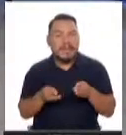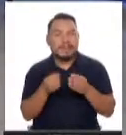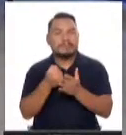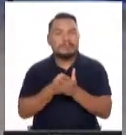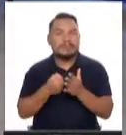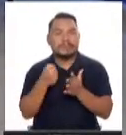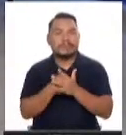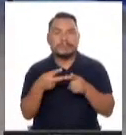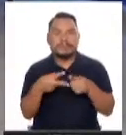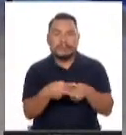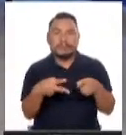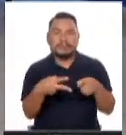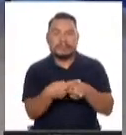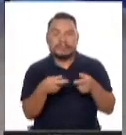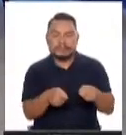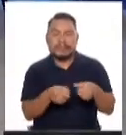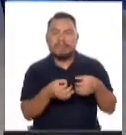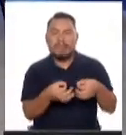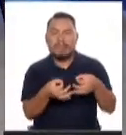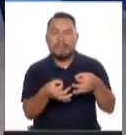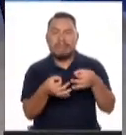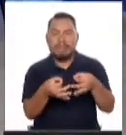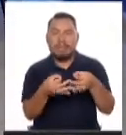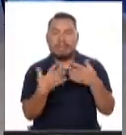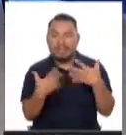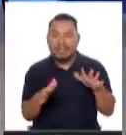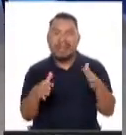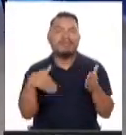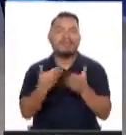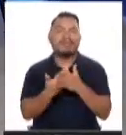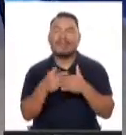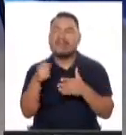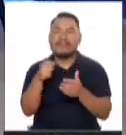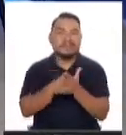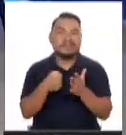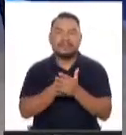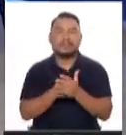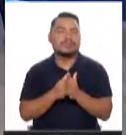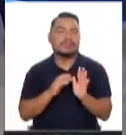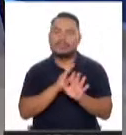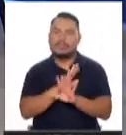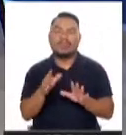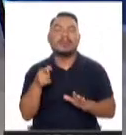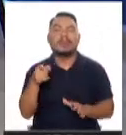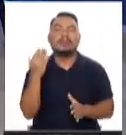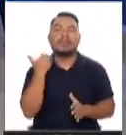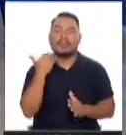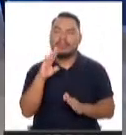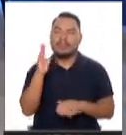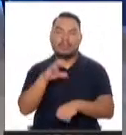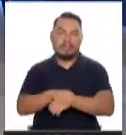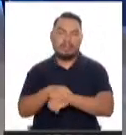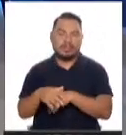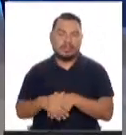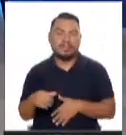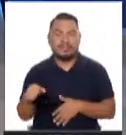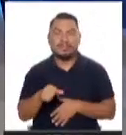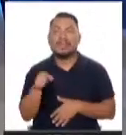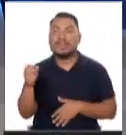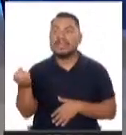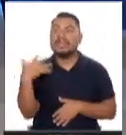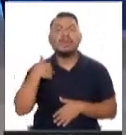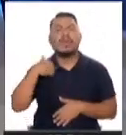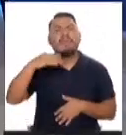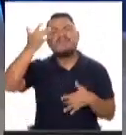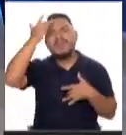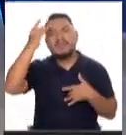de extradición, sin embargo, ahora ya parece ser una realidad que va a llegar a nuestro país, pero lo que él ha adelantado es que tiene varios males, ¿no? Hipertensión,